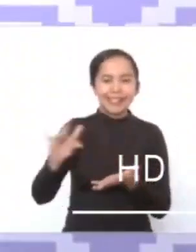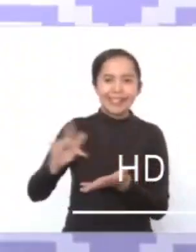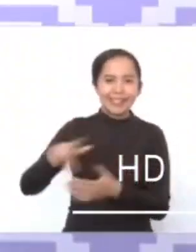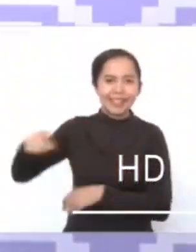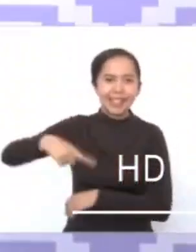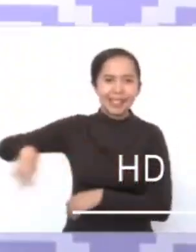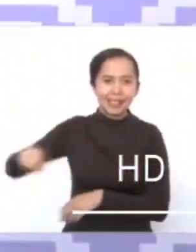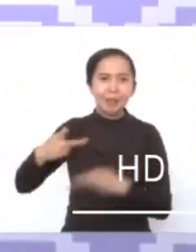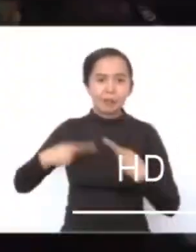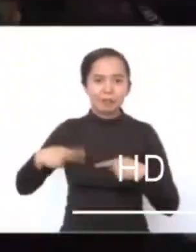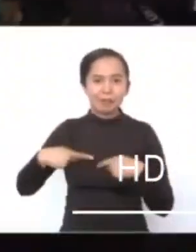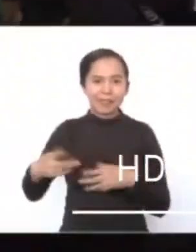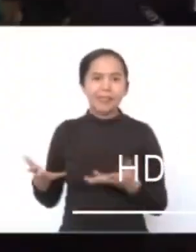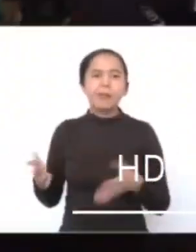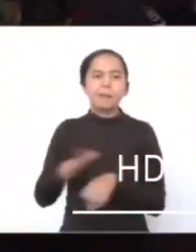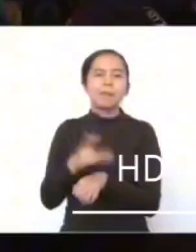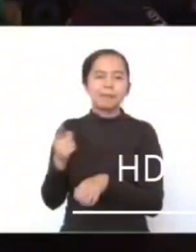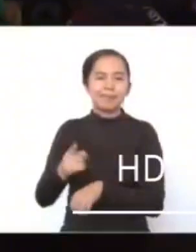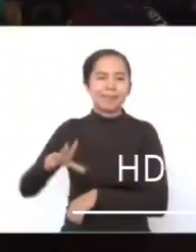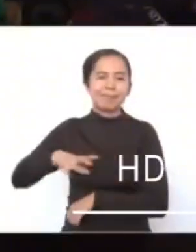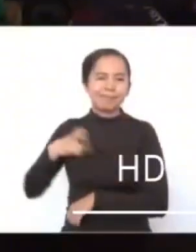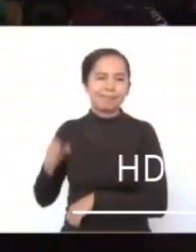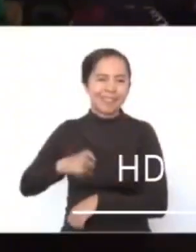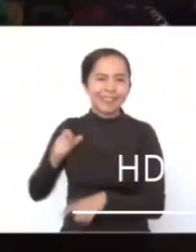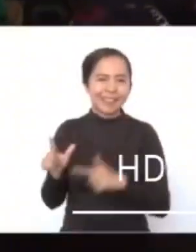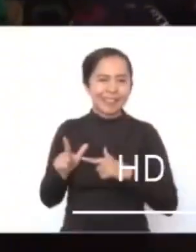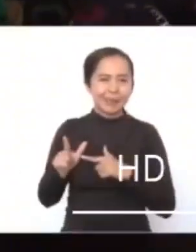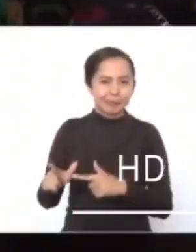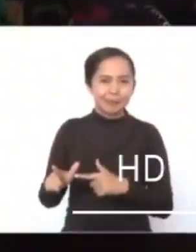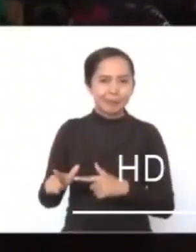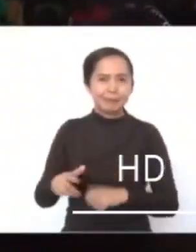compañeros, por ese esfuerzo.